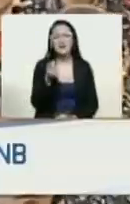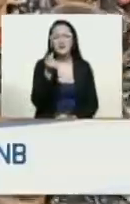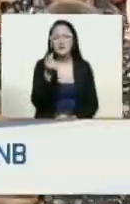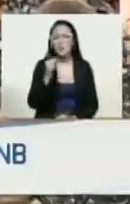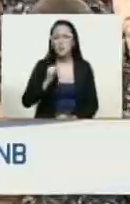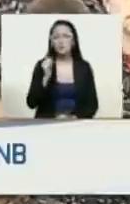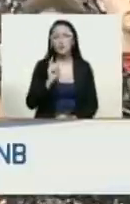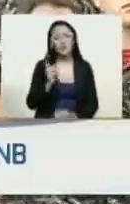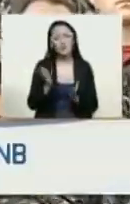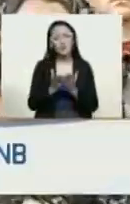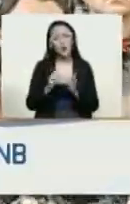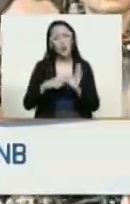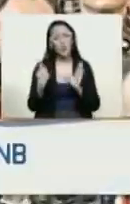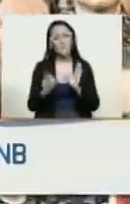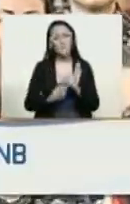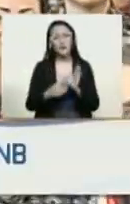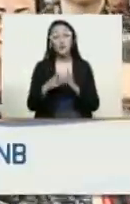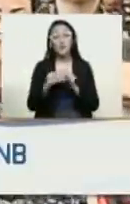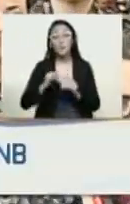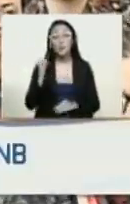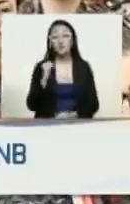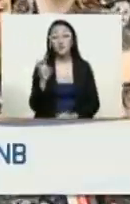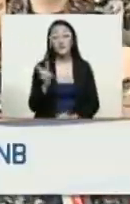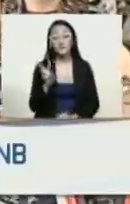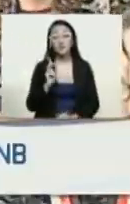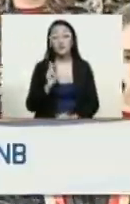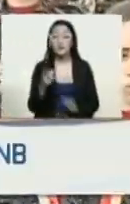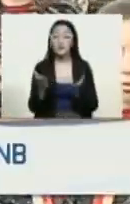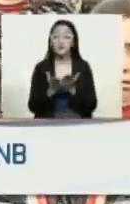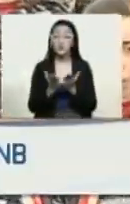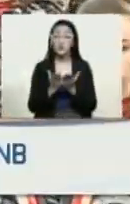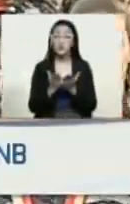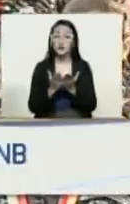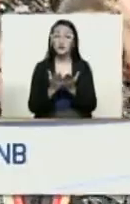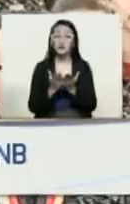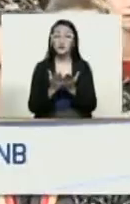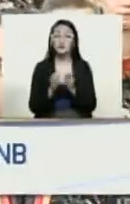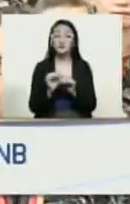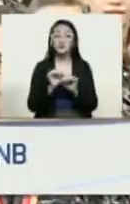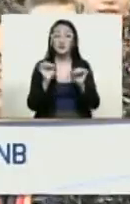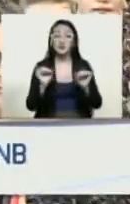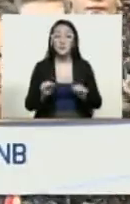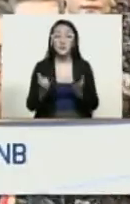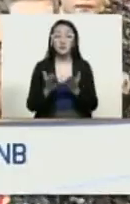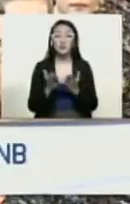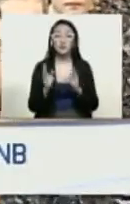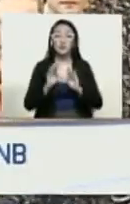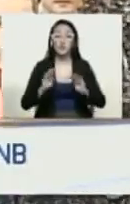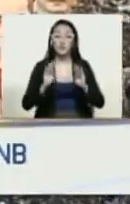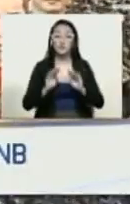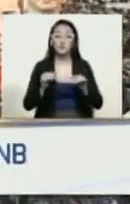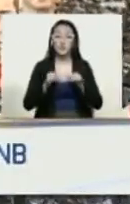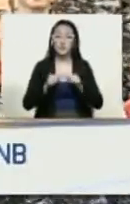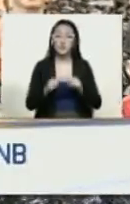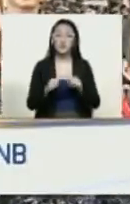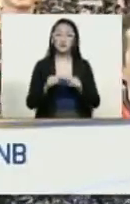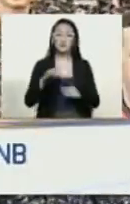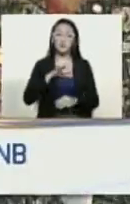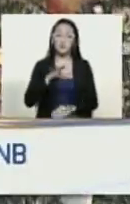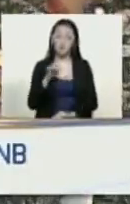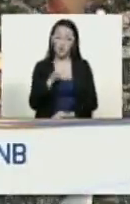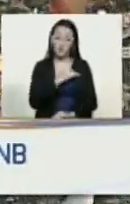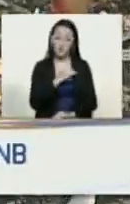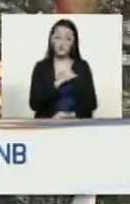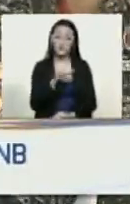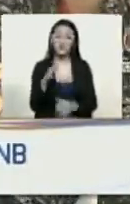sin que esté estudiando. Todos los policías del país tienen que estar integrados a los sistemas de estudio y formación permanente de la Universidad